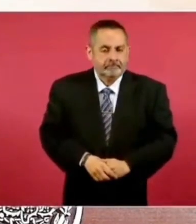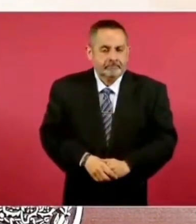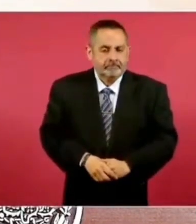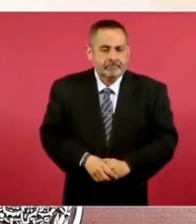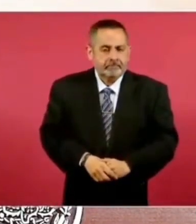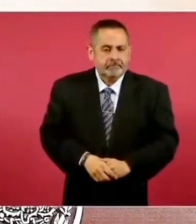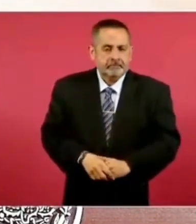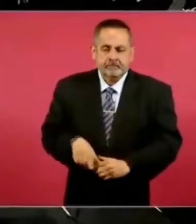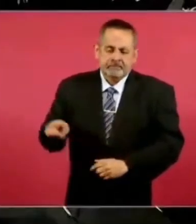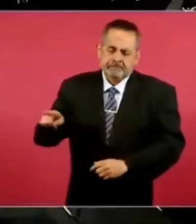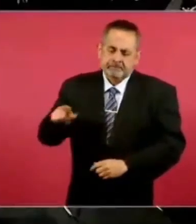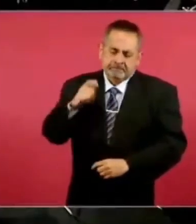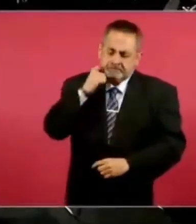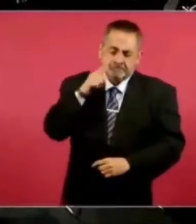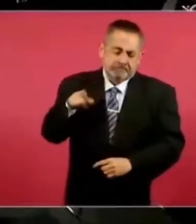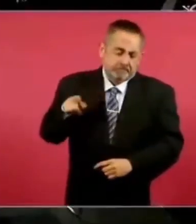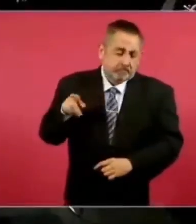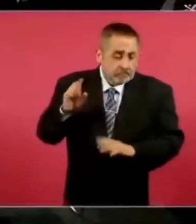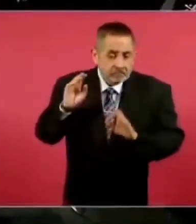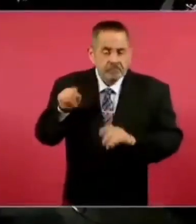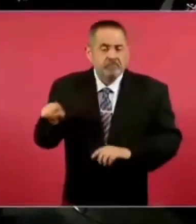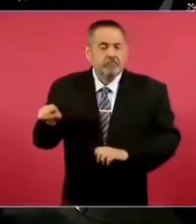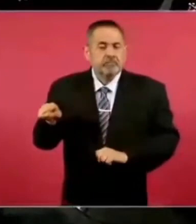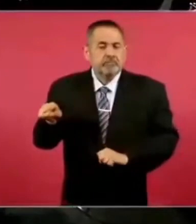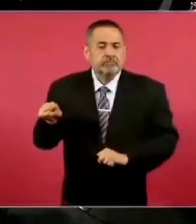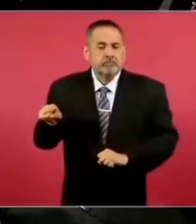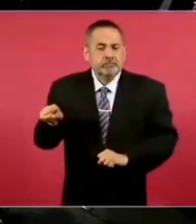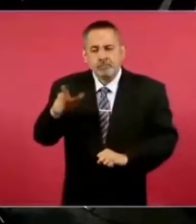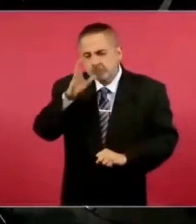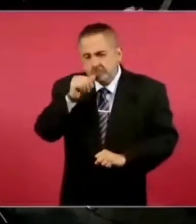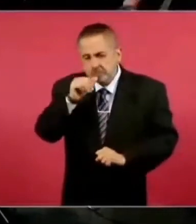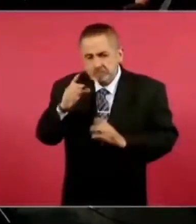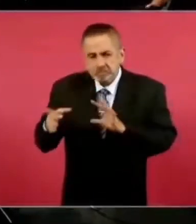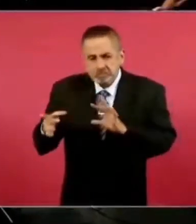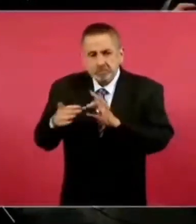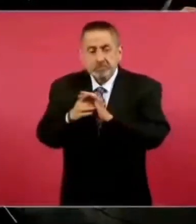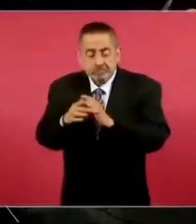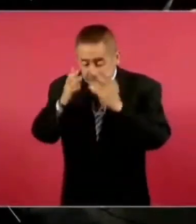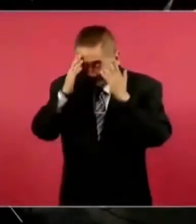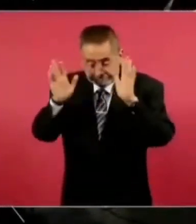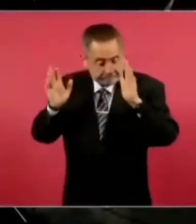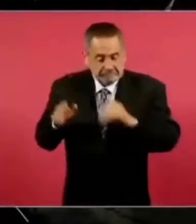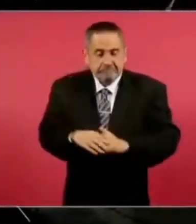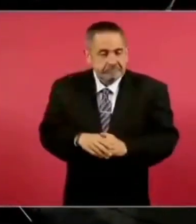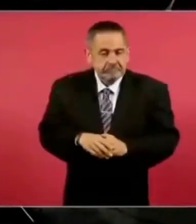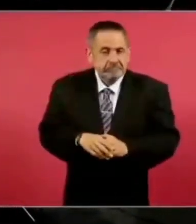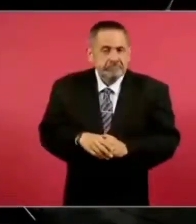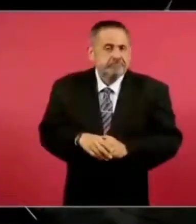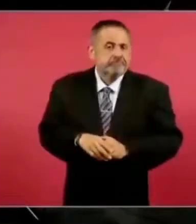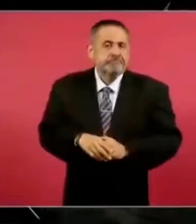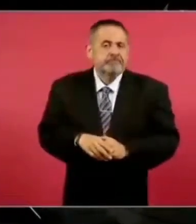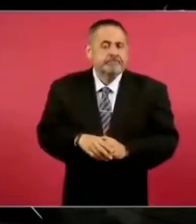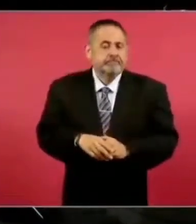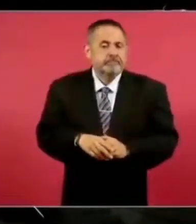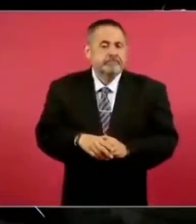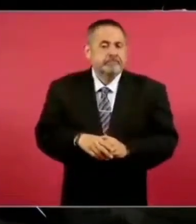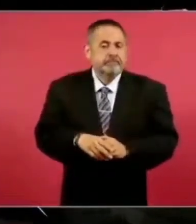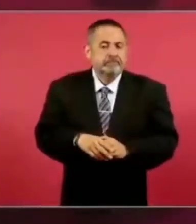No quiso o no pudo, que era lo que